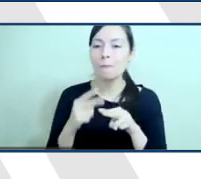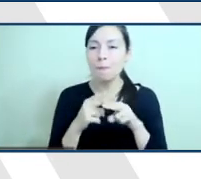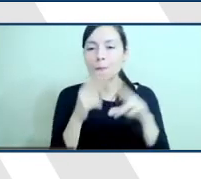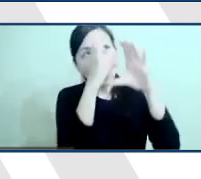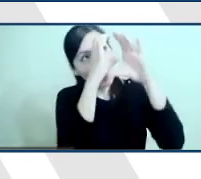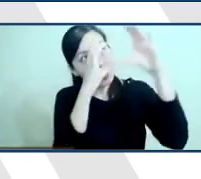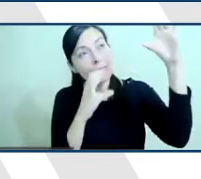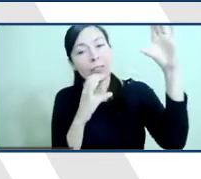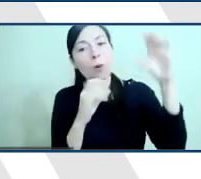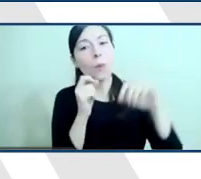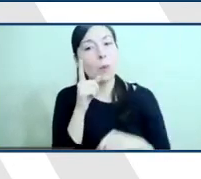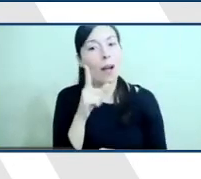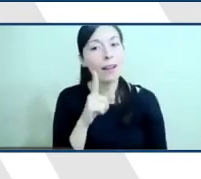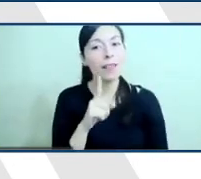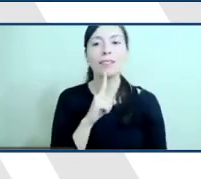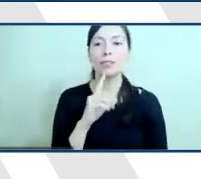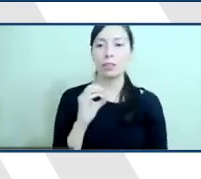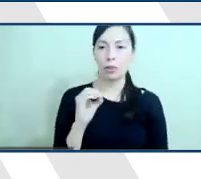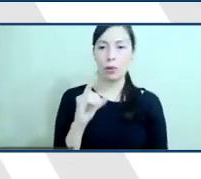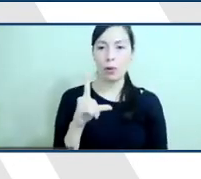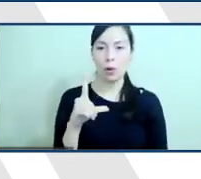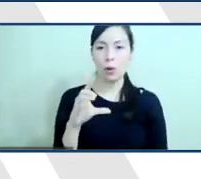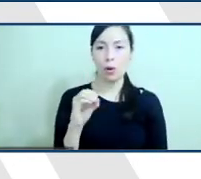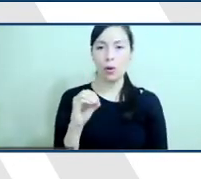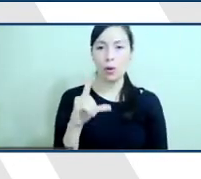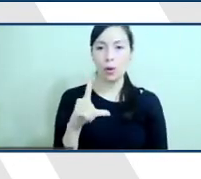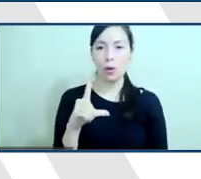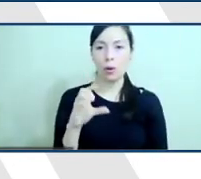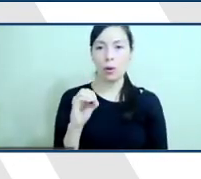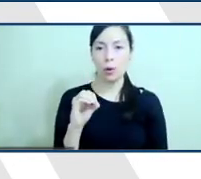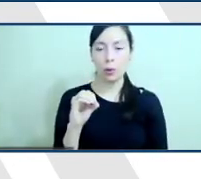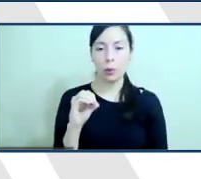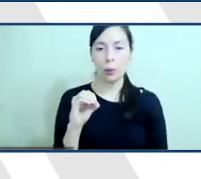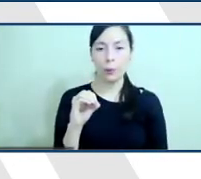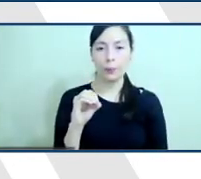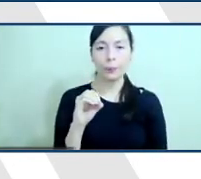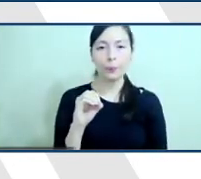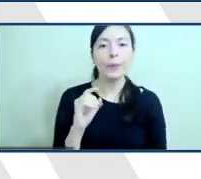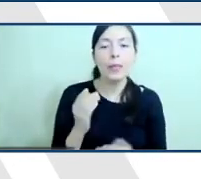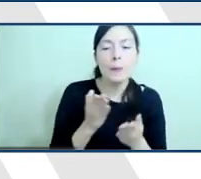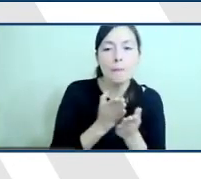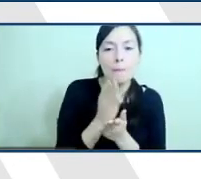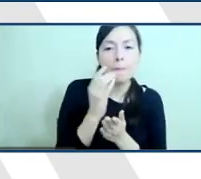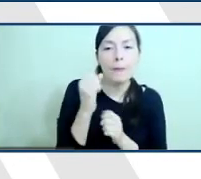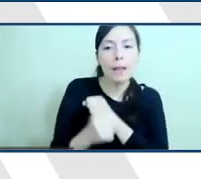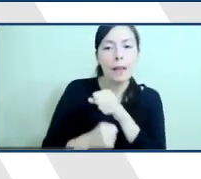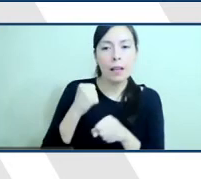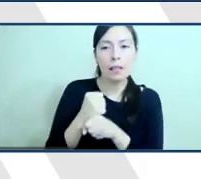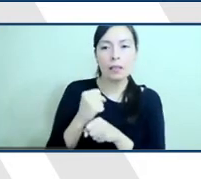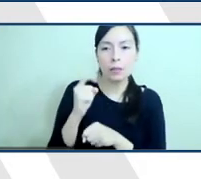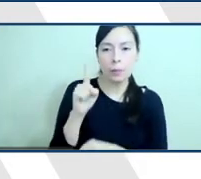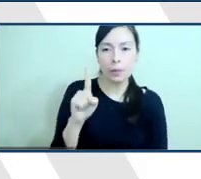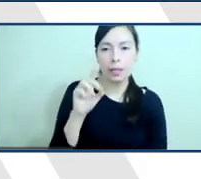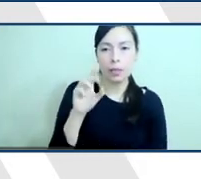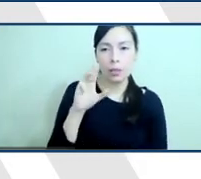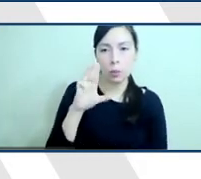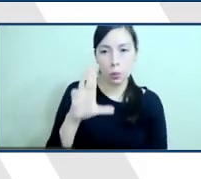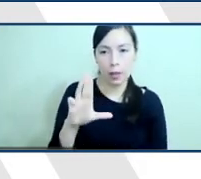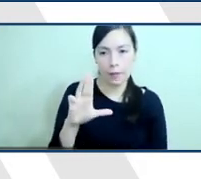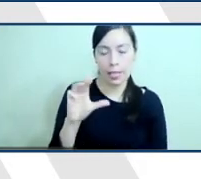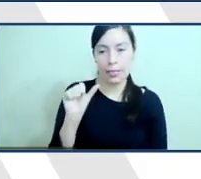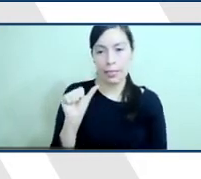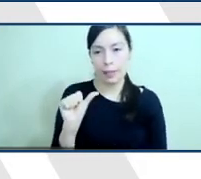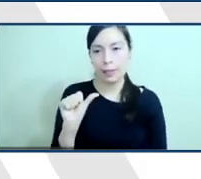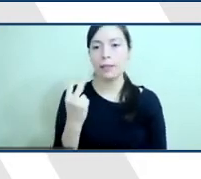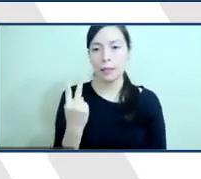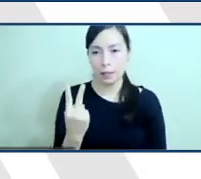Observatorio de Cerro Tololo, que comenzó a hacer las primeras mediciones en 1962. O sea, todavía sin grandes estructuras construidas,